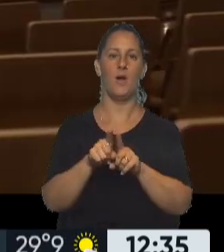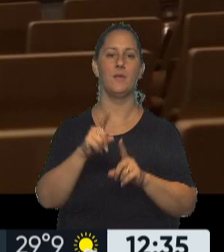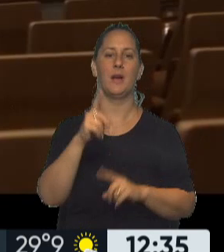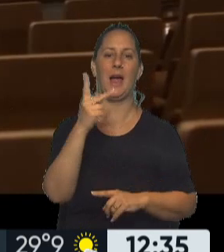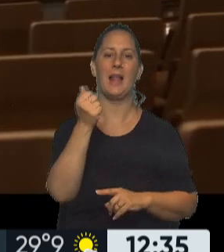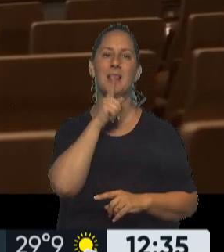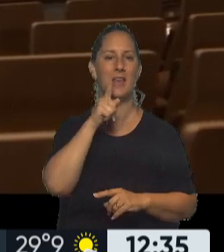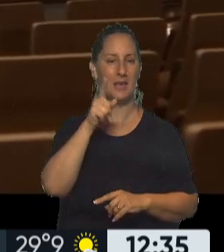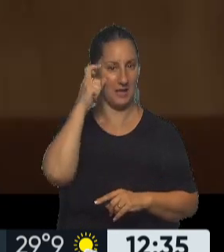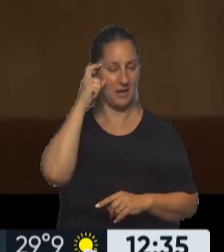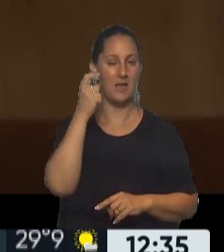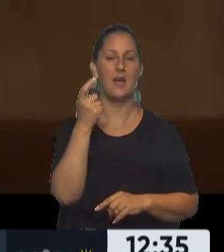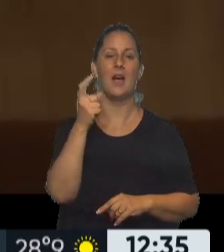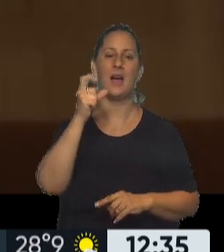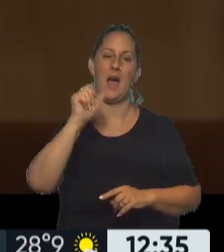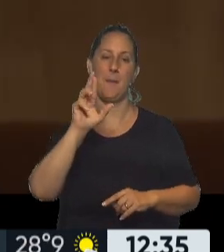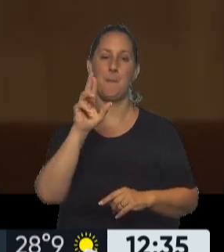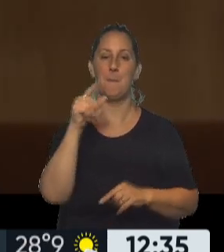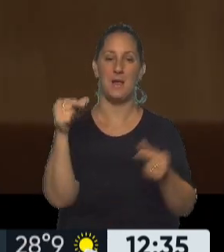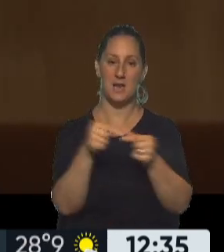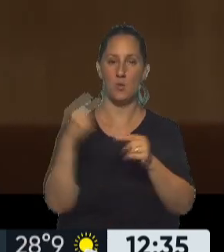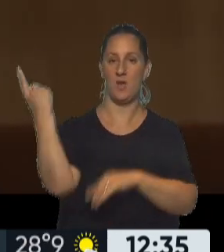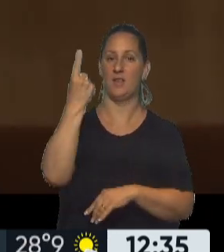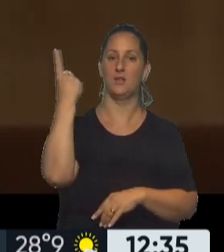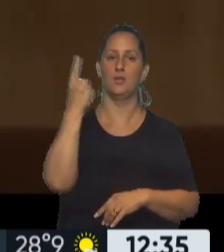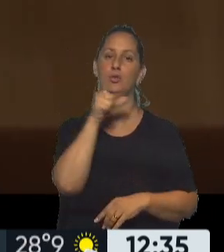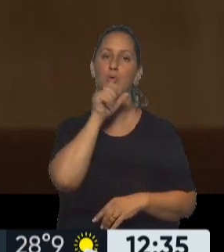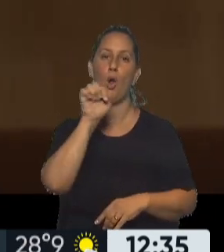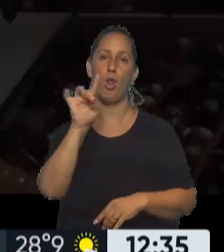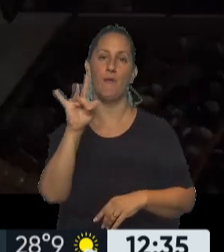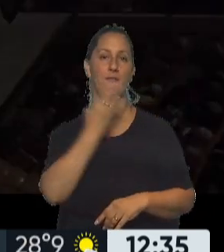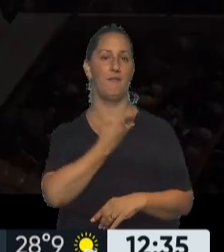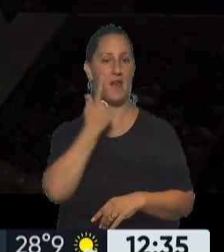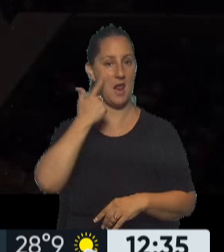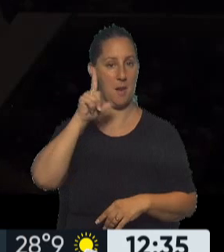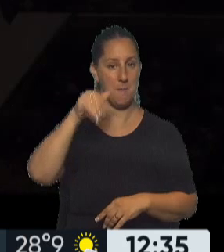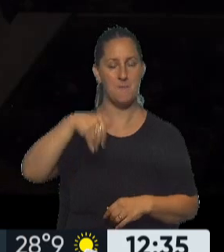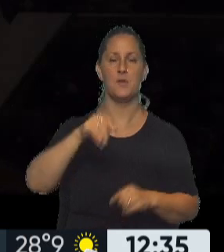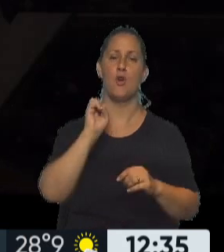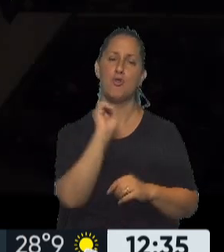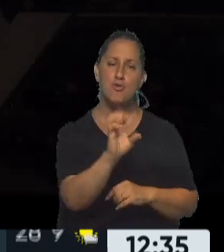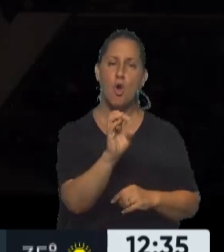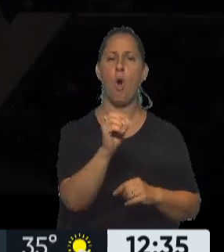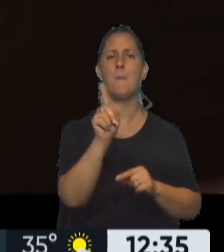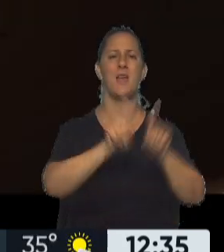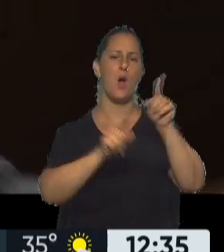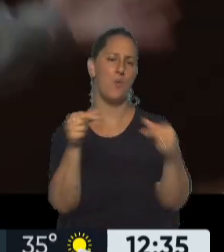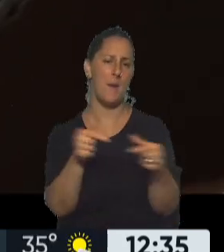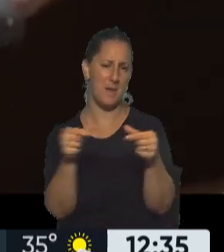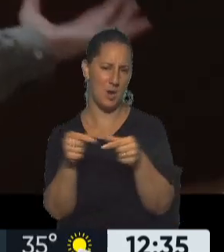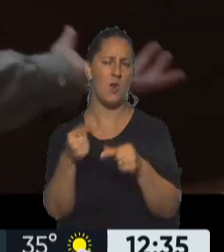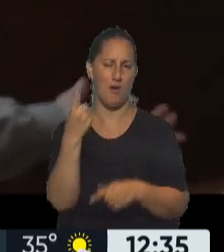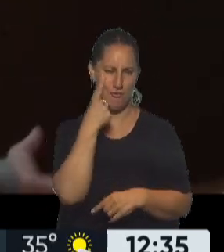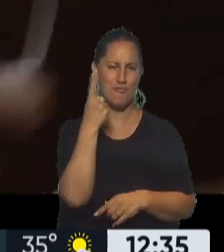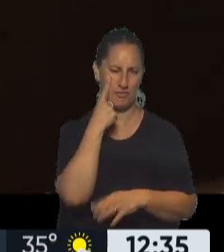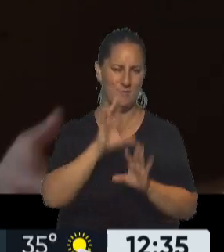Blanchett, contar con esta historia dirigida por Todd Field. Bueno, la verdad es que nombres y algunas películas que conocemos porque han pasado